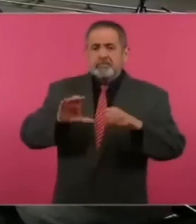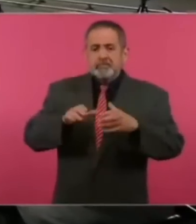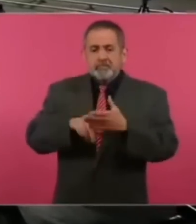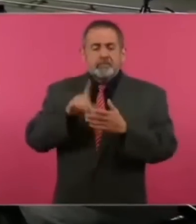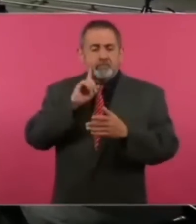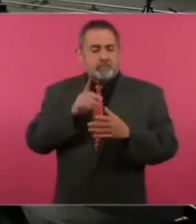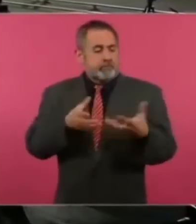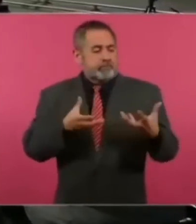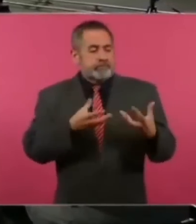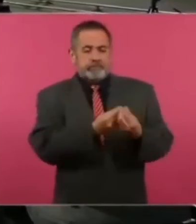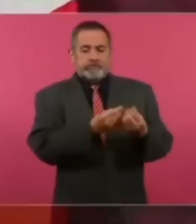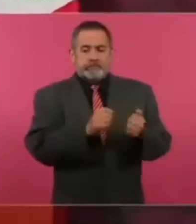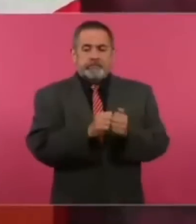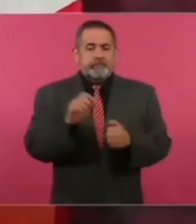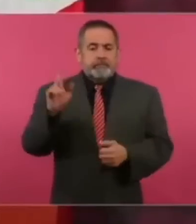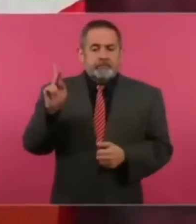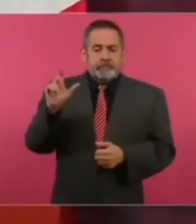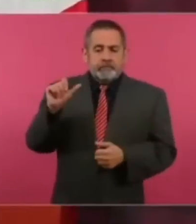vinculada al PAN